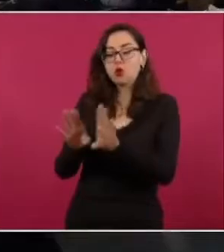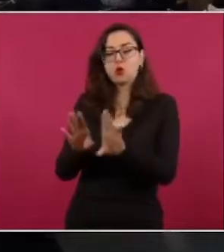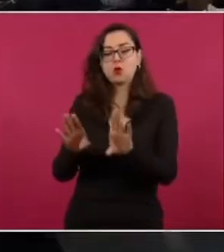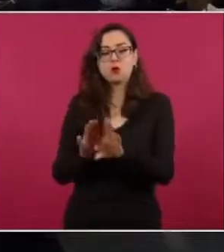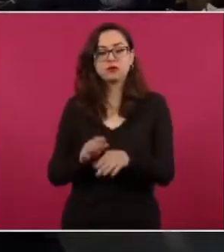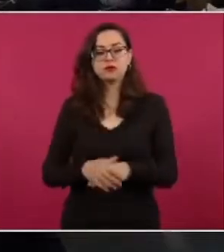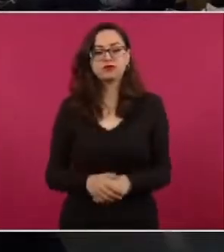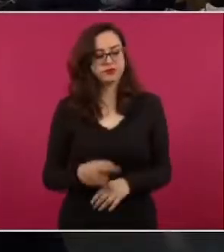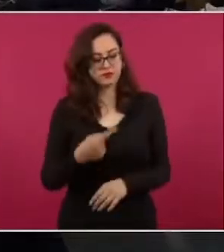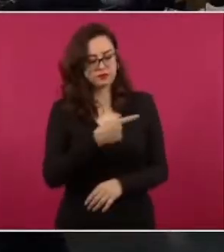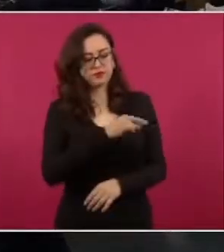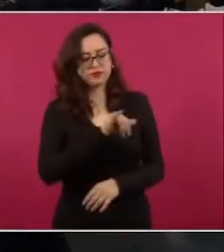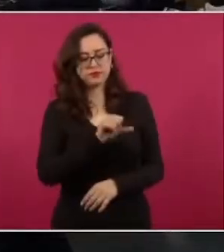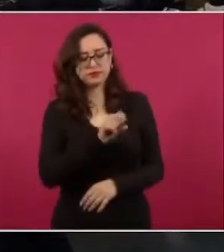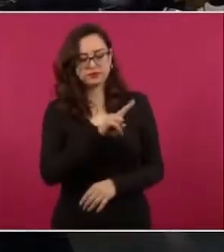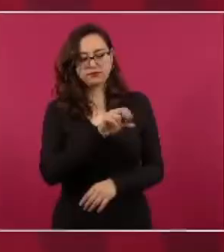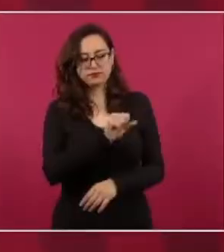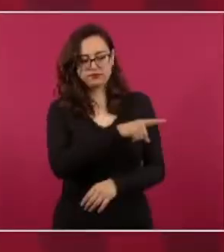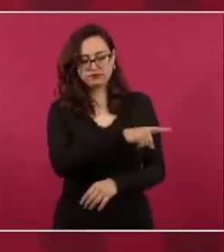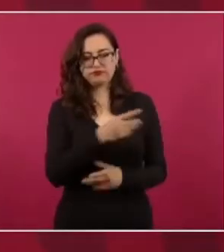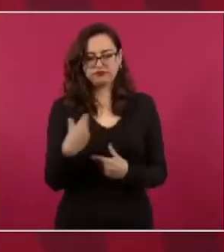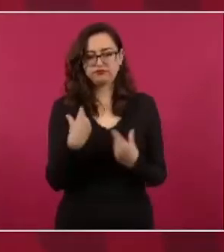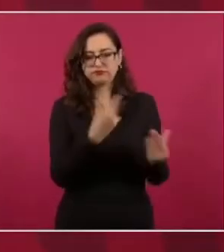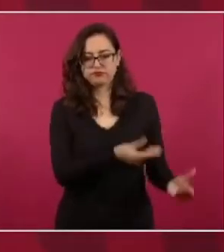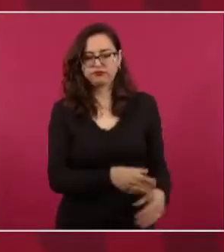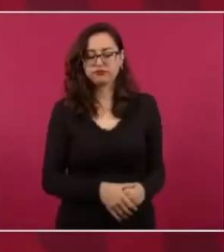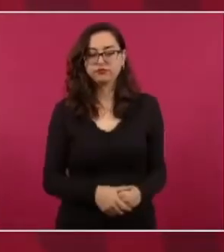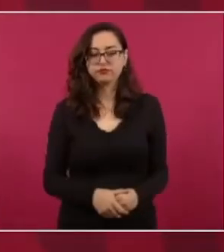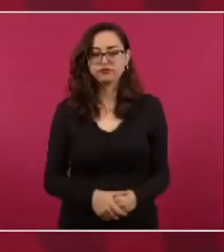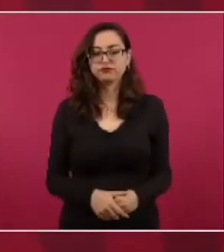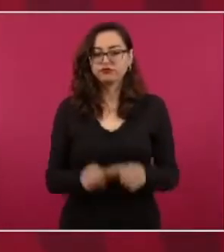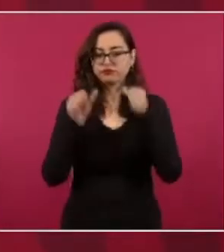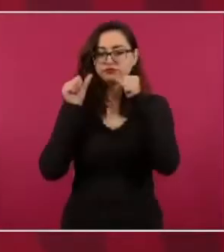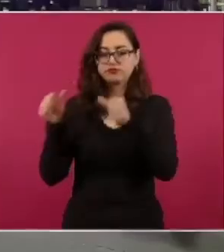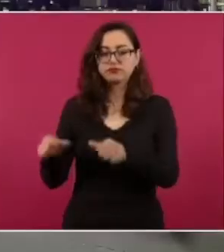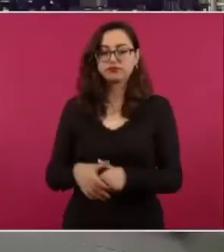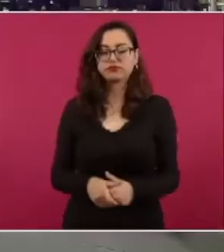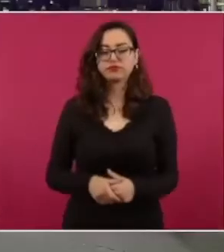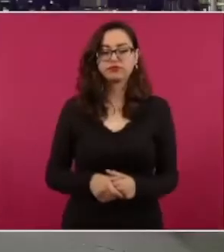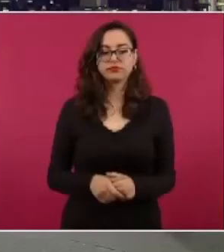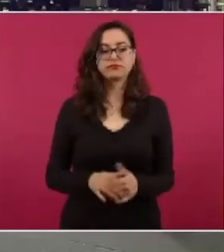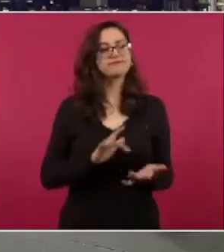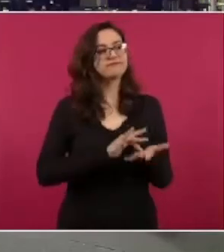mismo, para que te atiendan. Muchas gracias, presidente. Gracias, presidente.